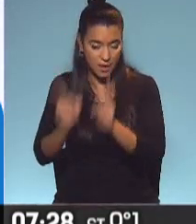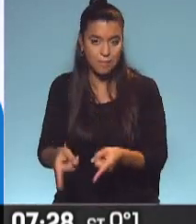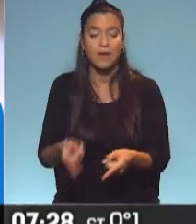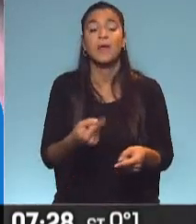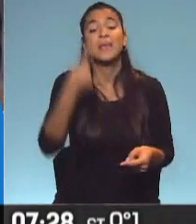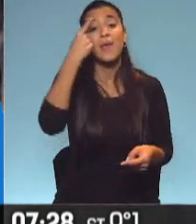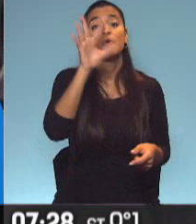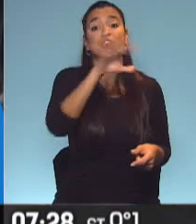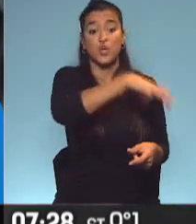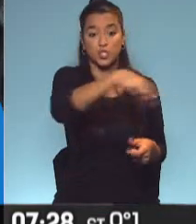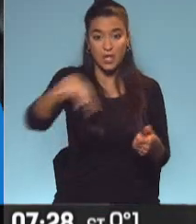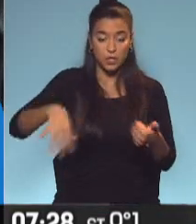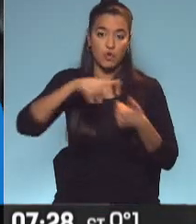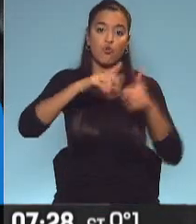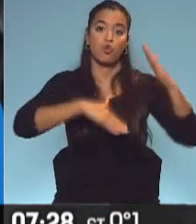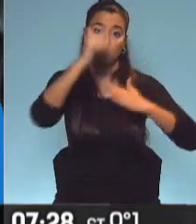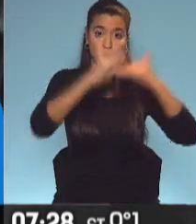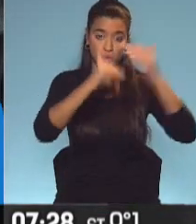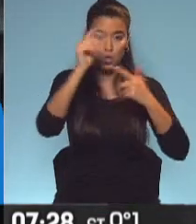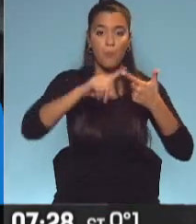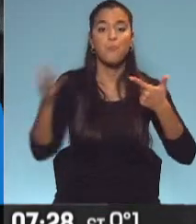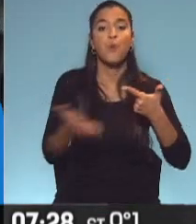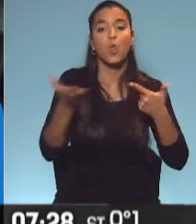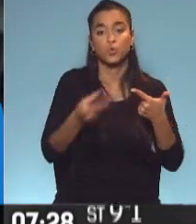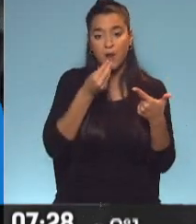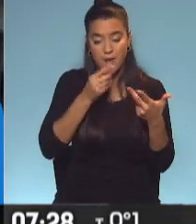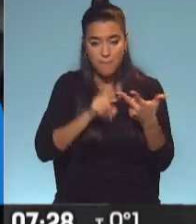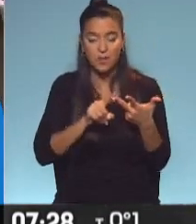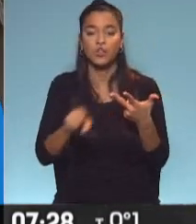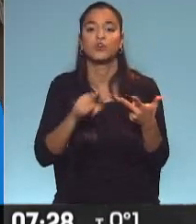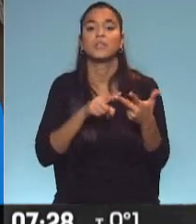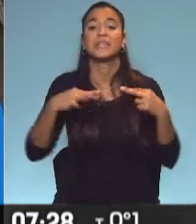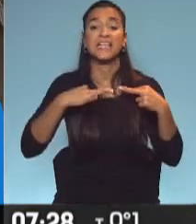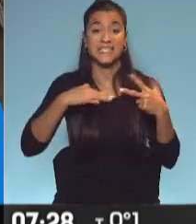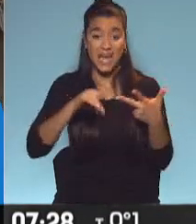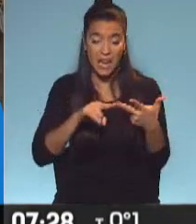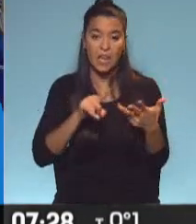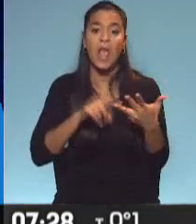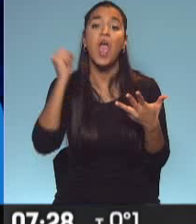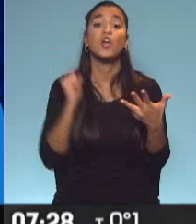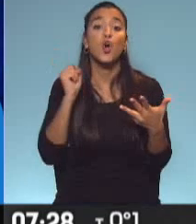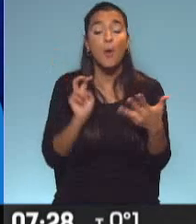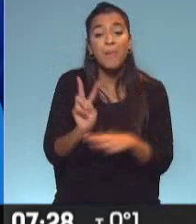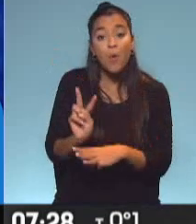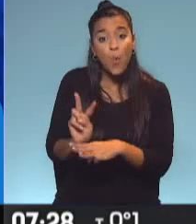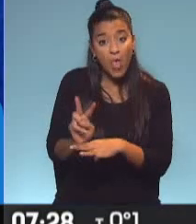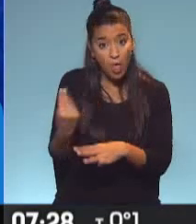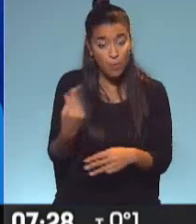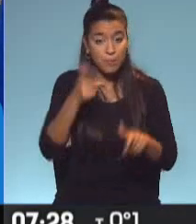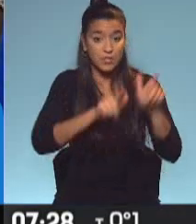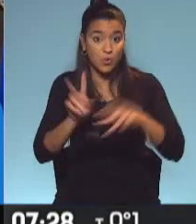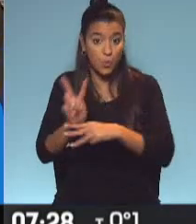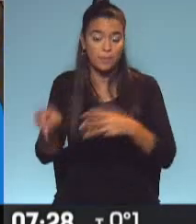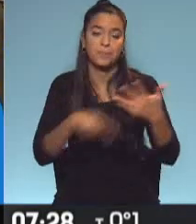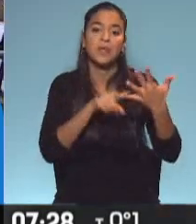5 sectores donde esto se va a mover más. La construcción, la producción de alimentos, el textil, la economía del cuidado, que son las personas que cuidan personas,